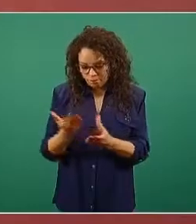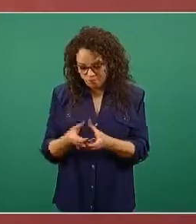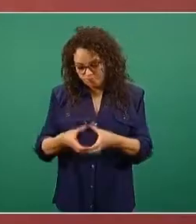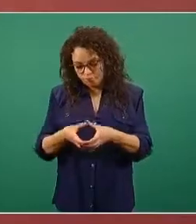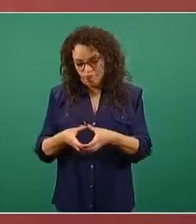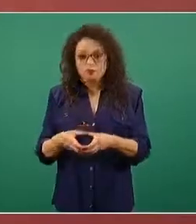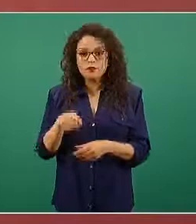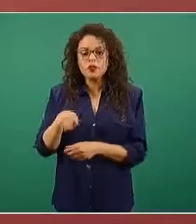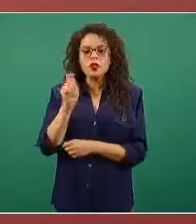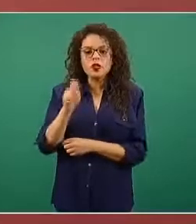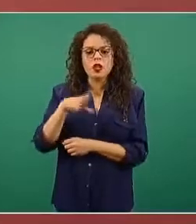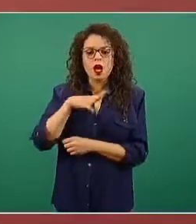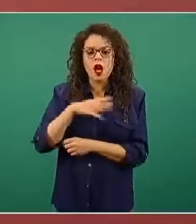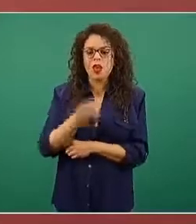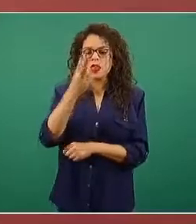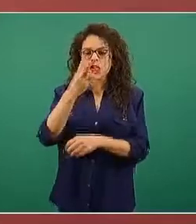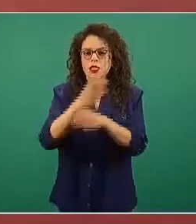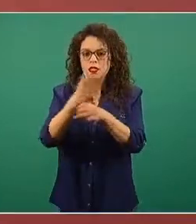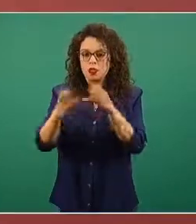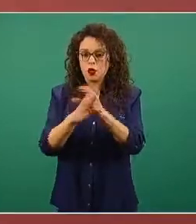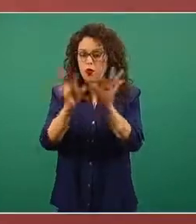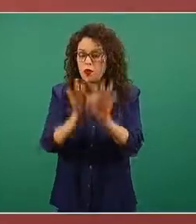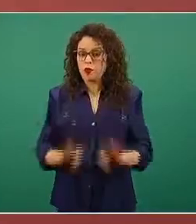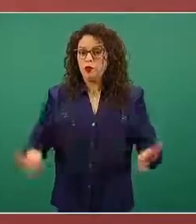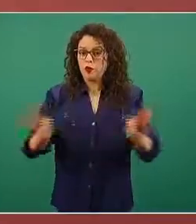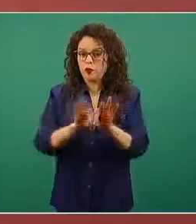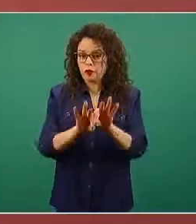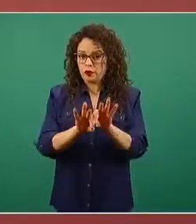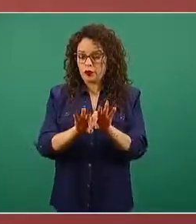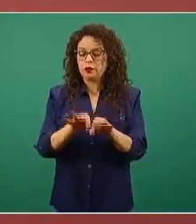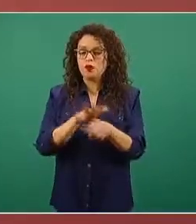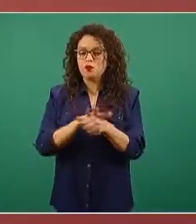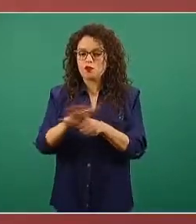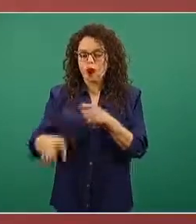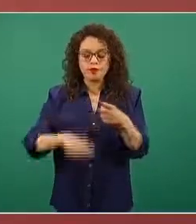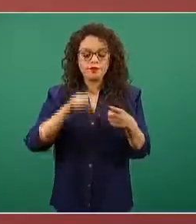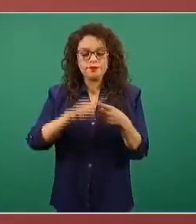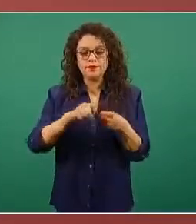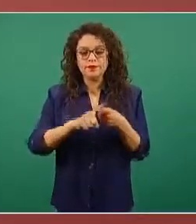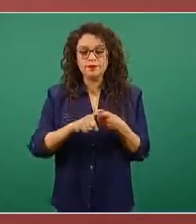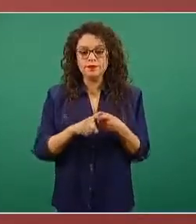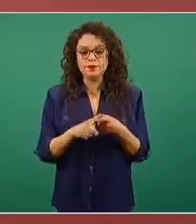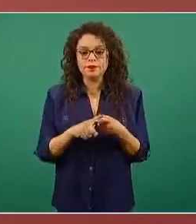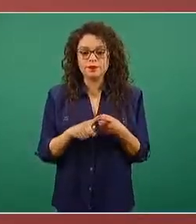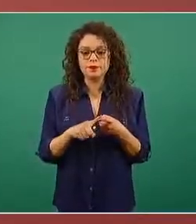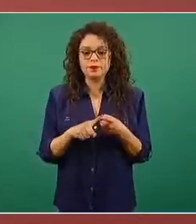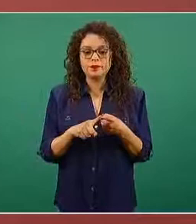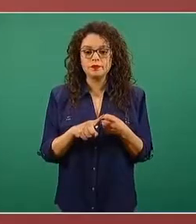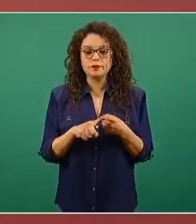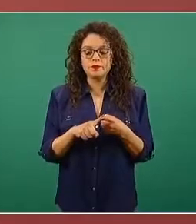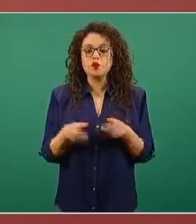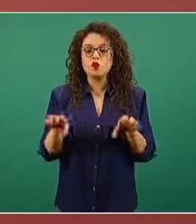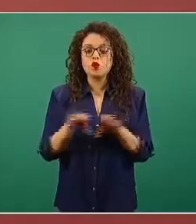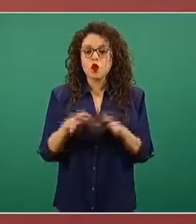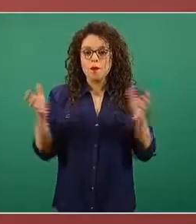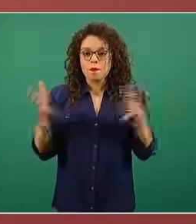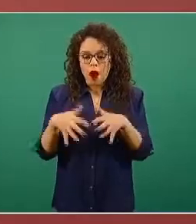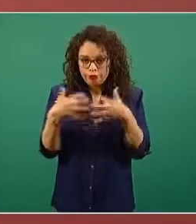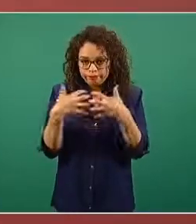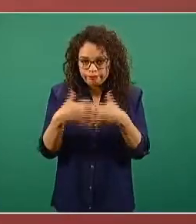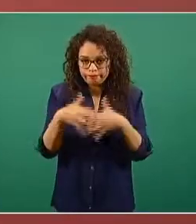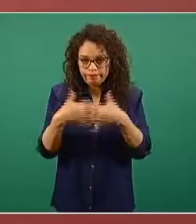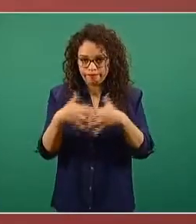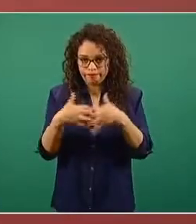expediente tiene 3 componentes fundamentales. Uno, que son los detalles de la producción, y